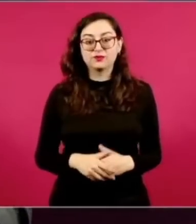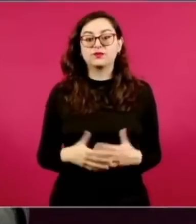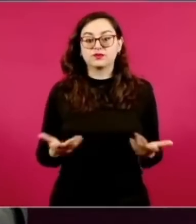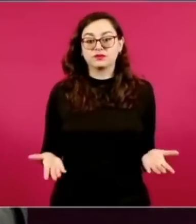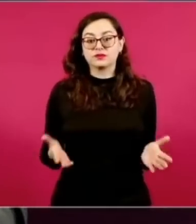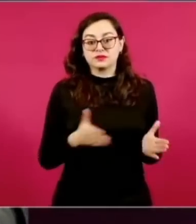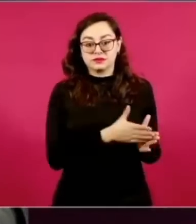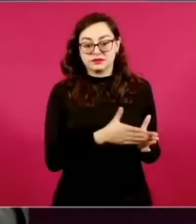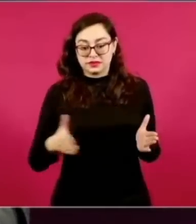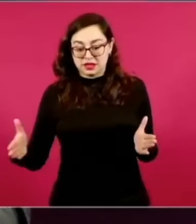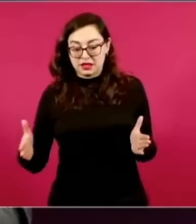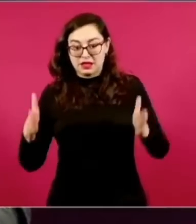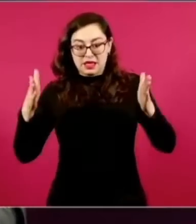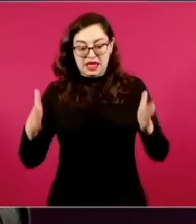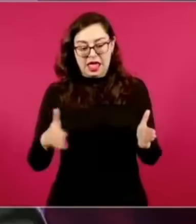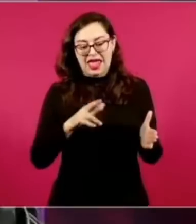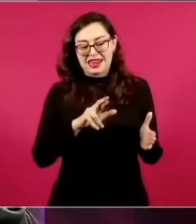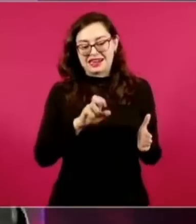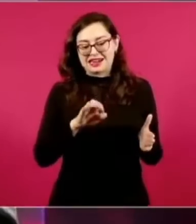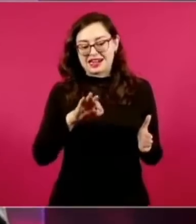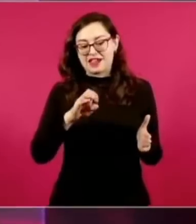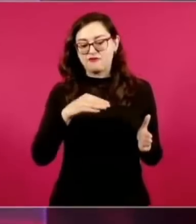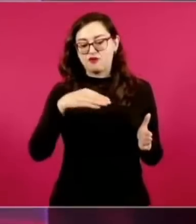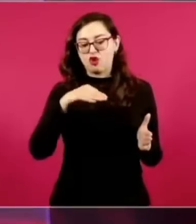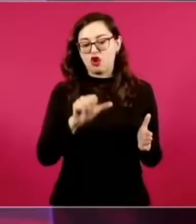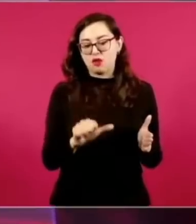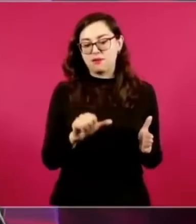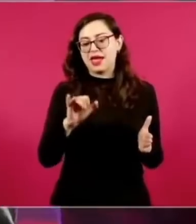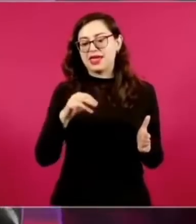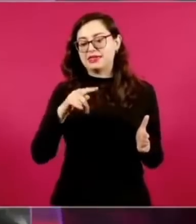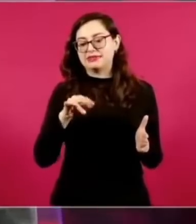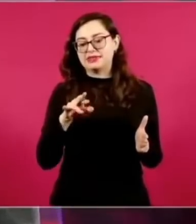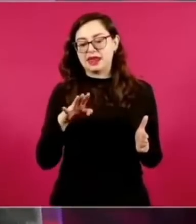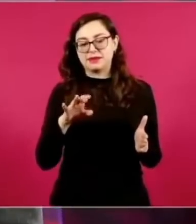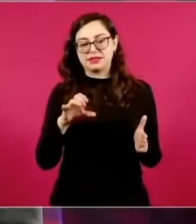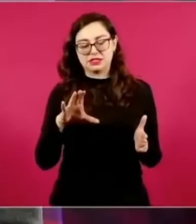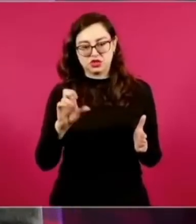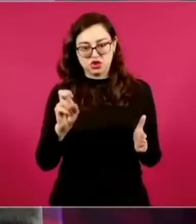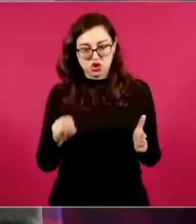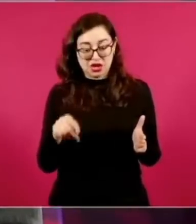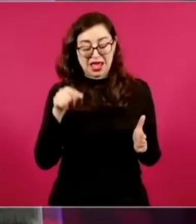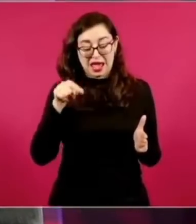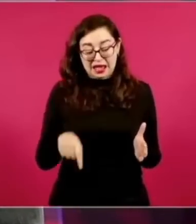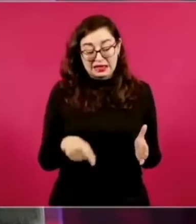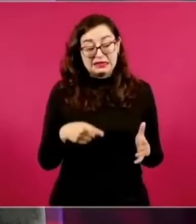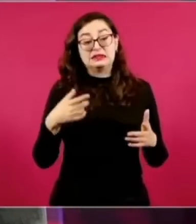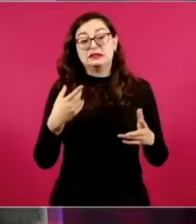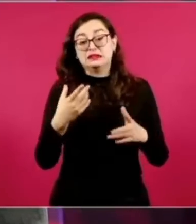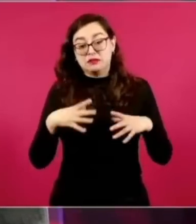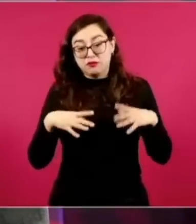Intervención. De ahí viene Francisco Zarco,